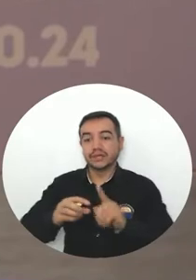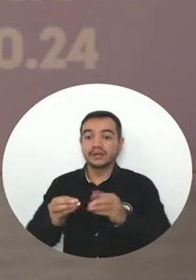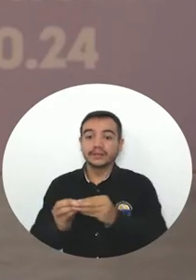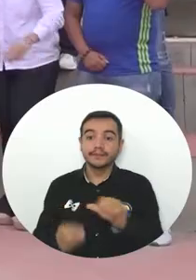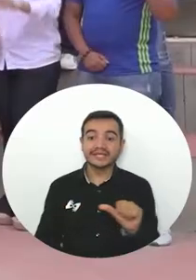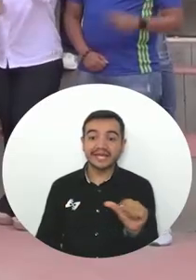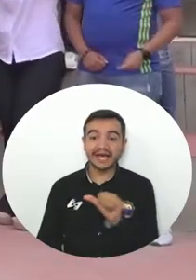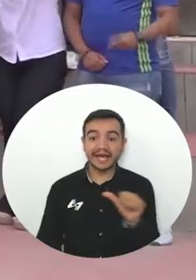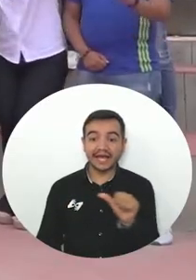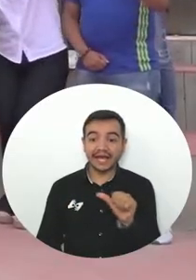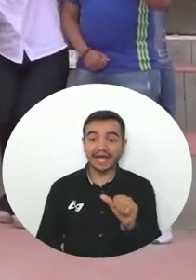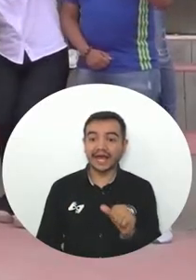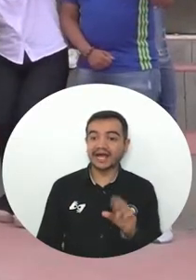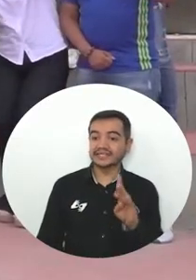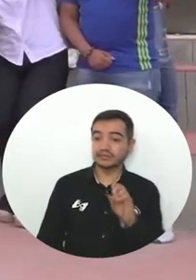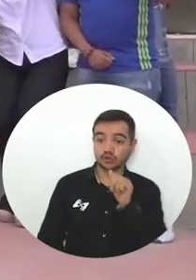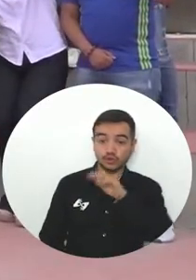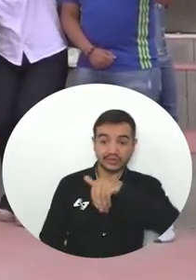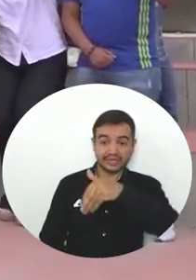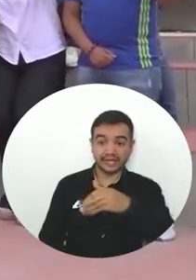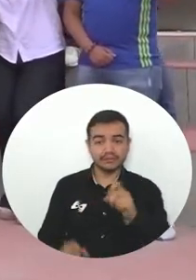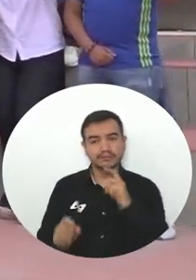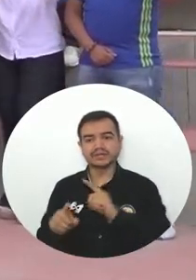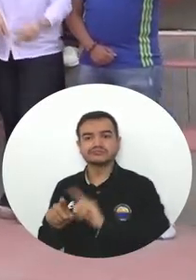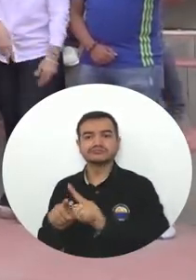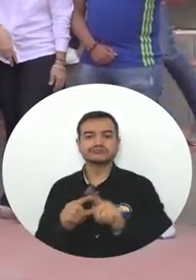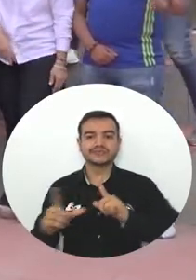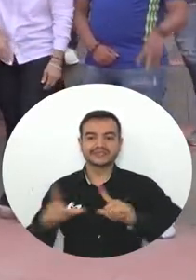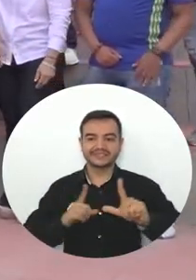como líderes de diferentes programas académicos.